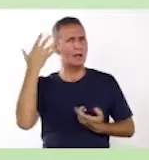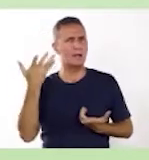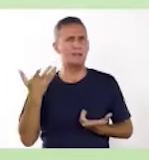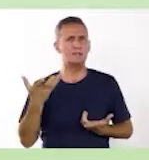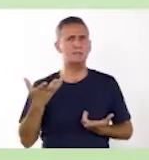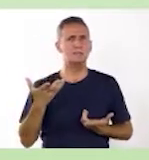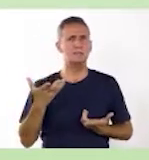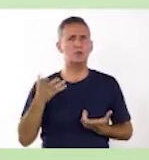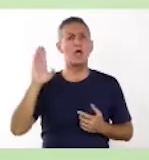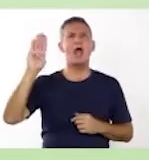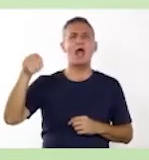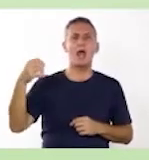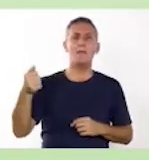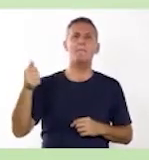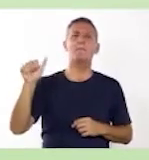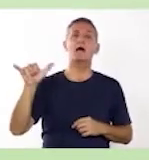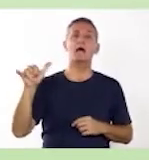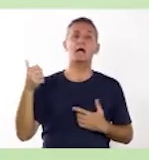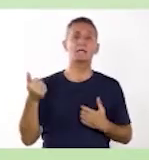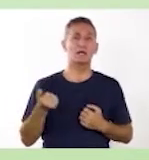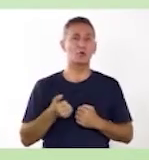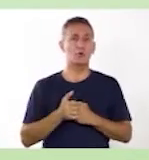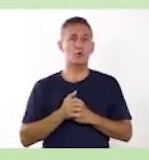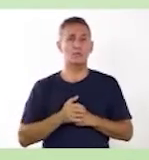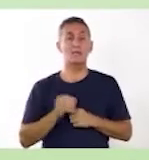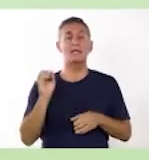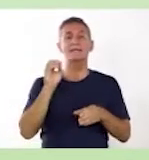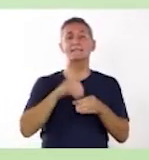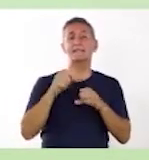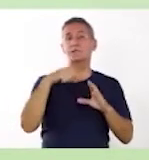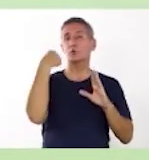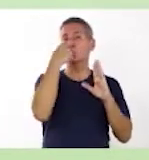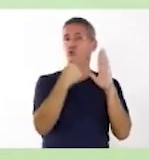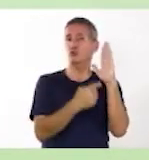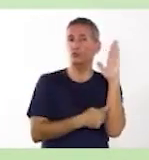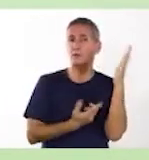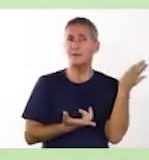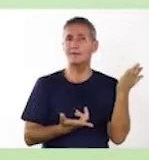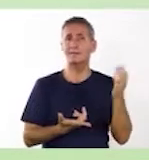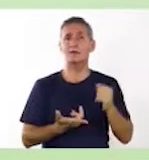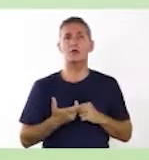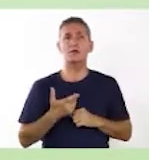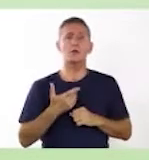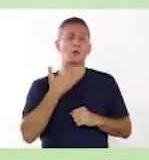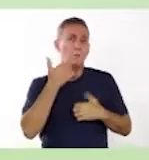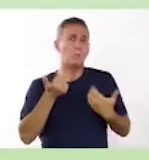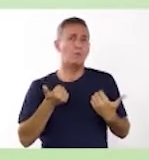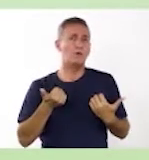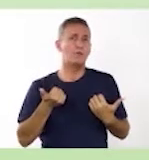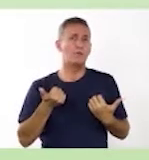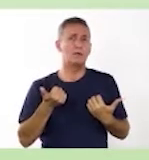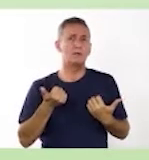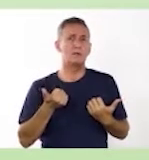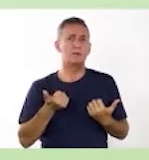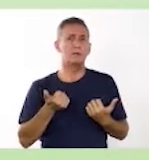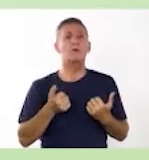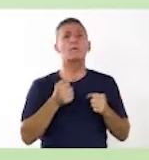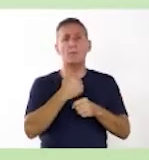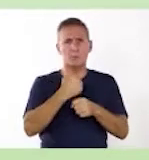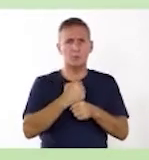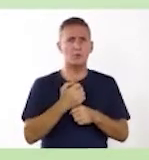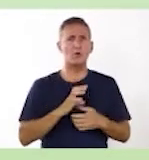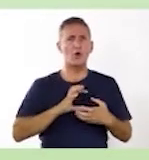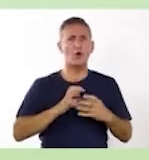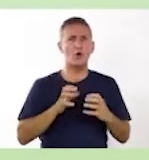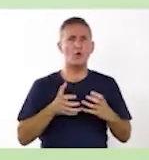Mayakovsky. Dentro de sus características, bueno, vamos a trabajar formas novedosas, van a